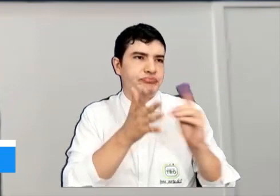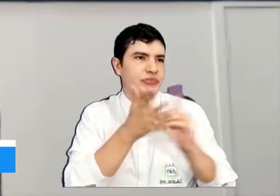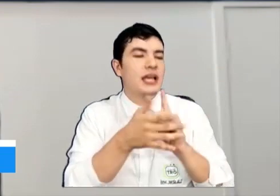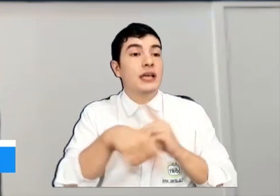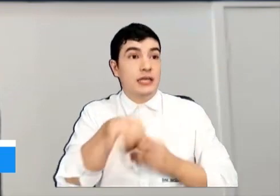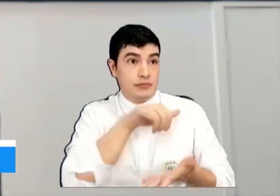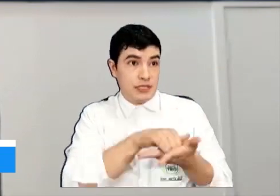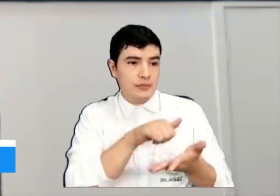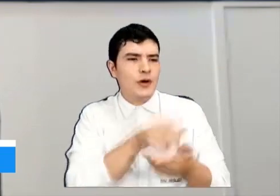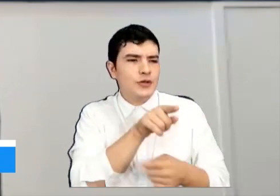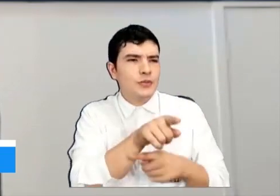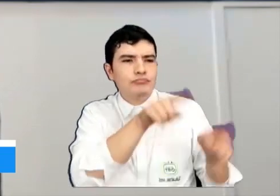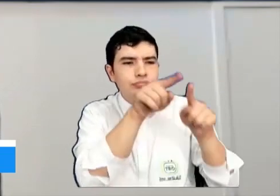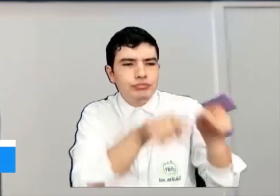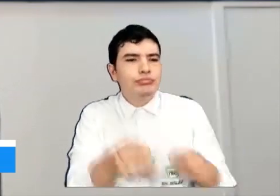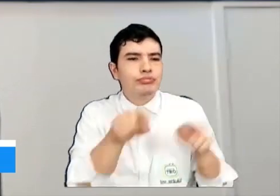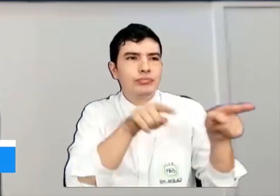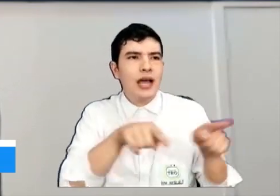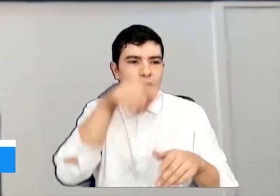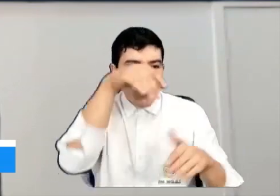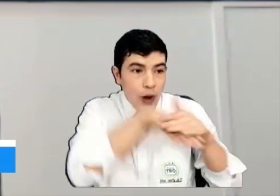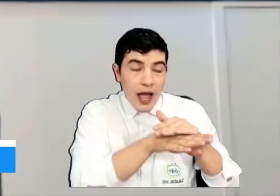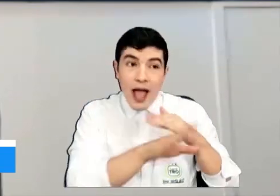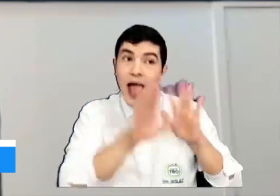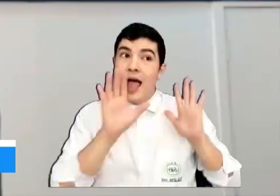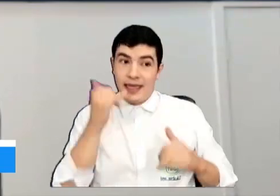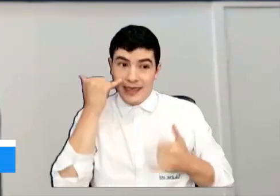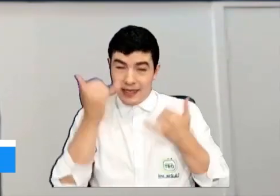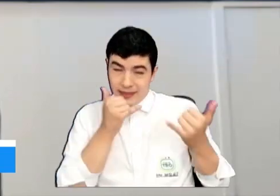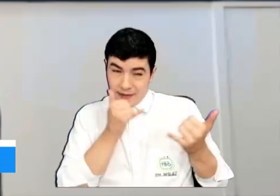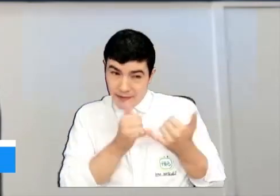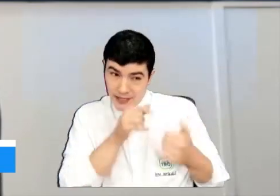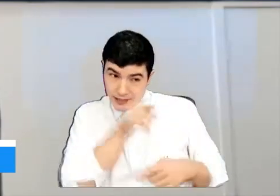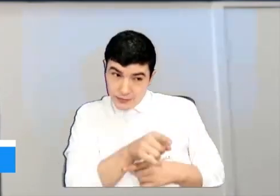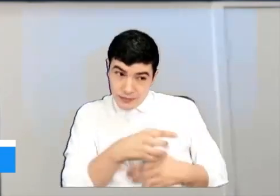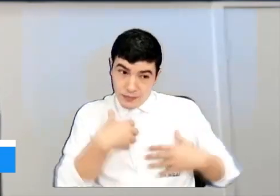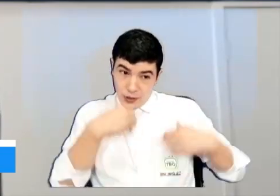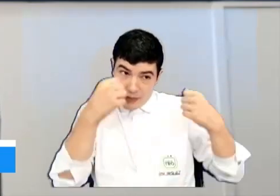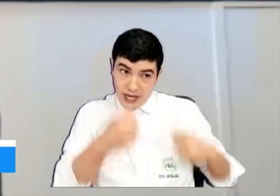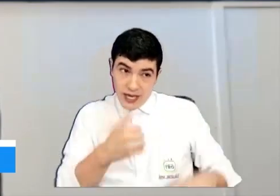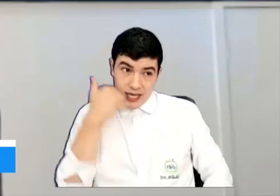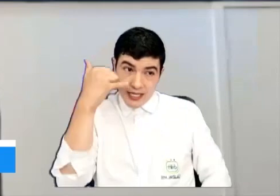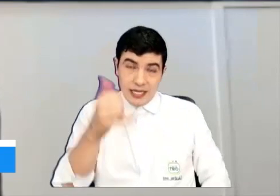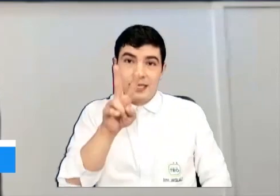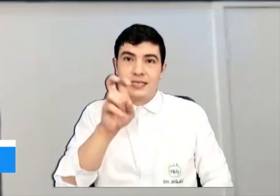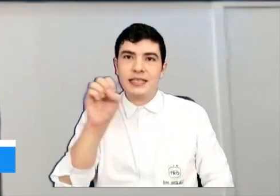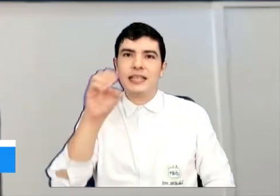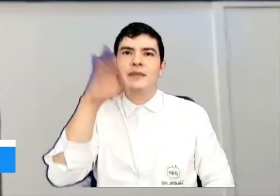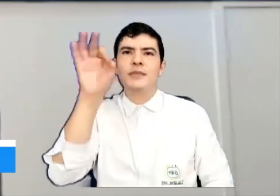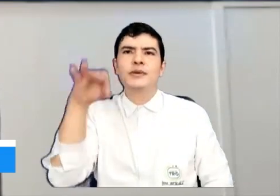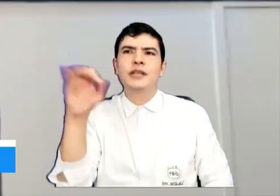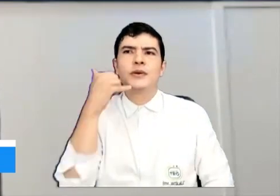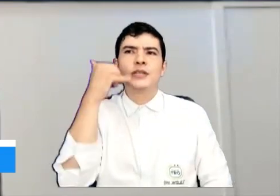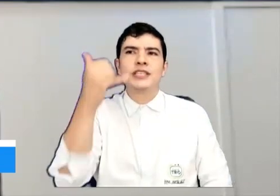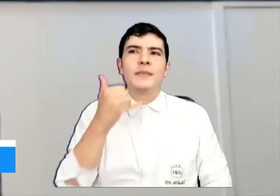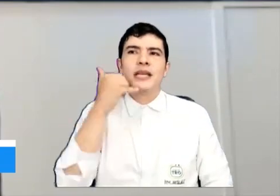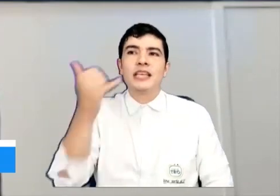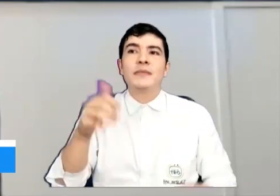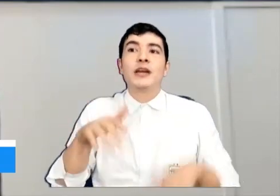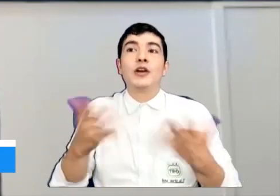desde dispositivos móviles y un 30% desde líneas fijas. Entonces es muy fácil identificar esa línea, primero porque los